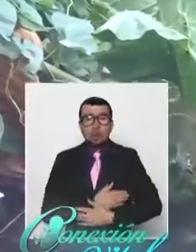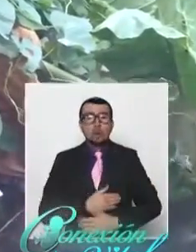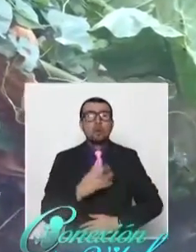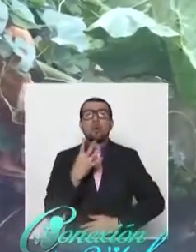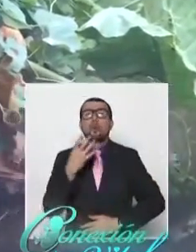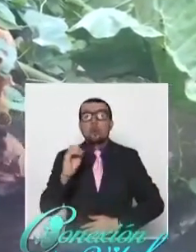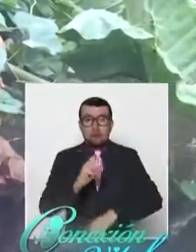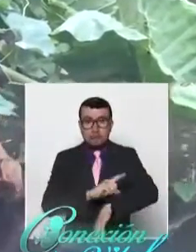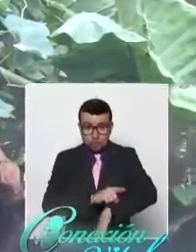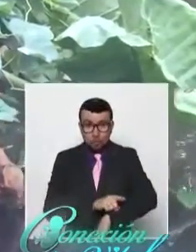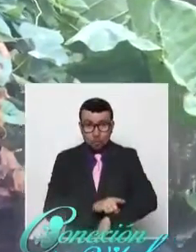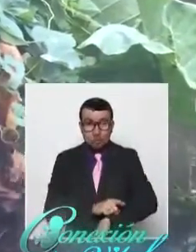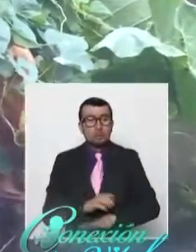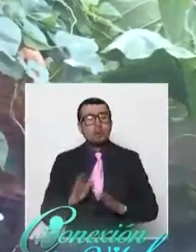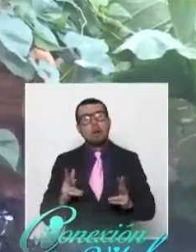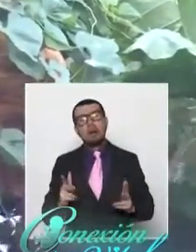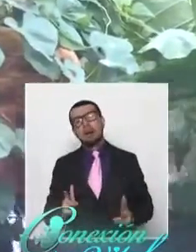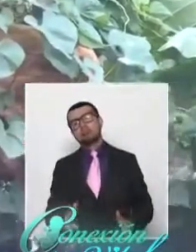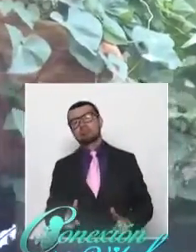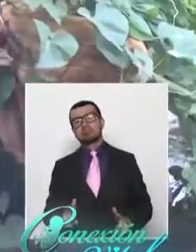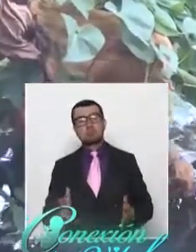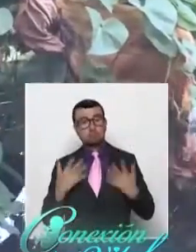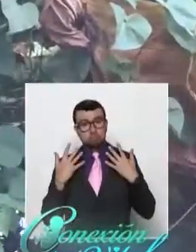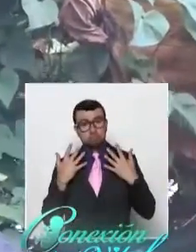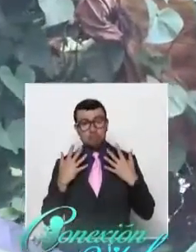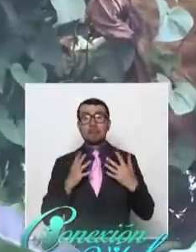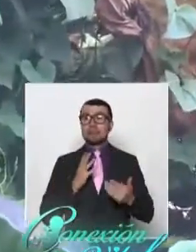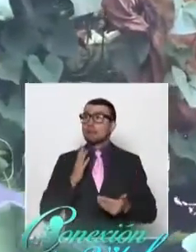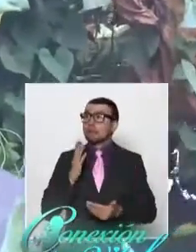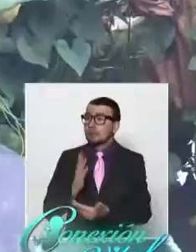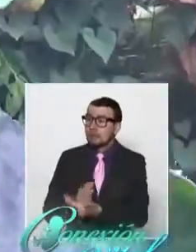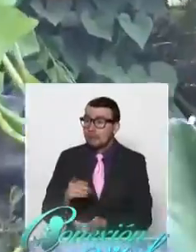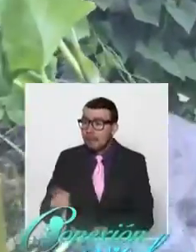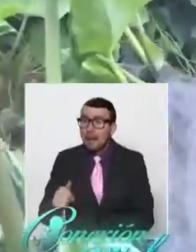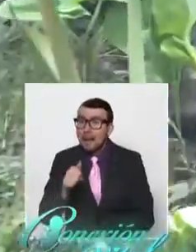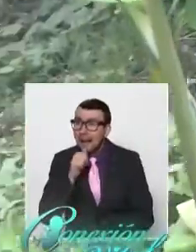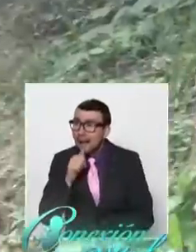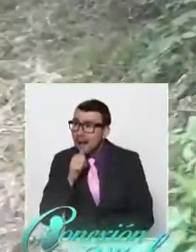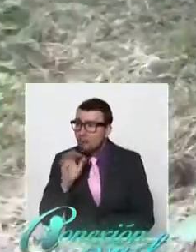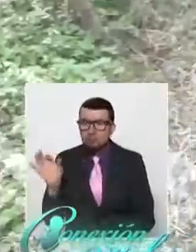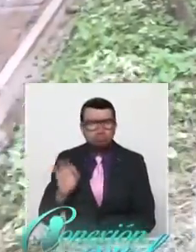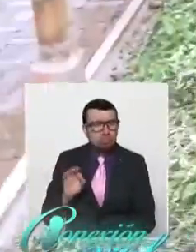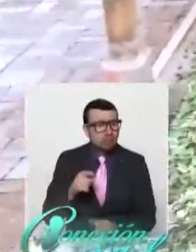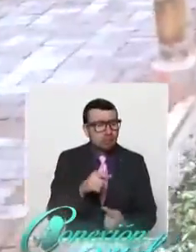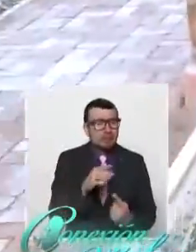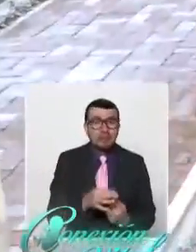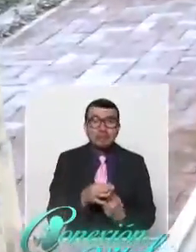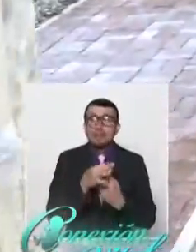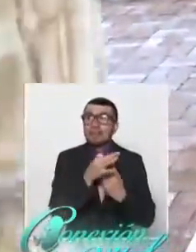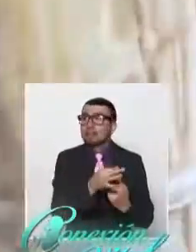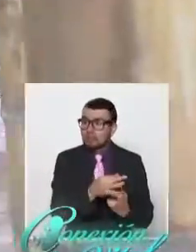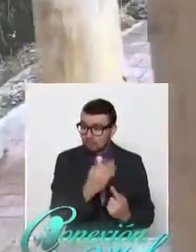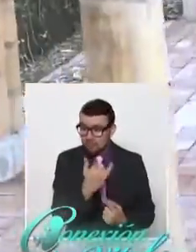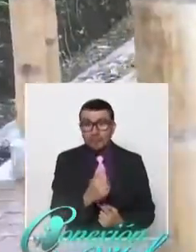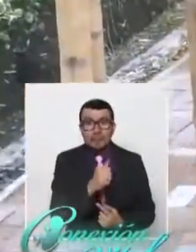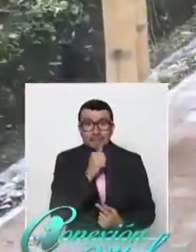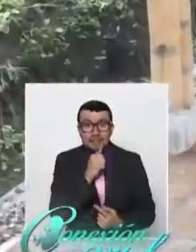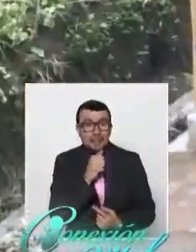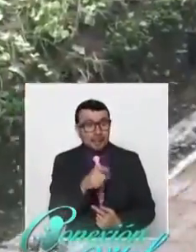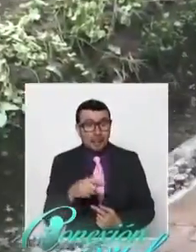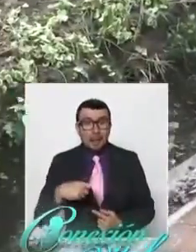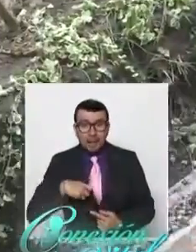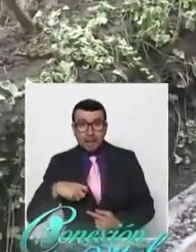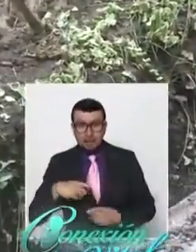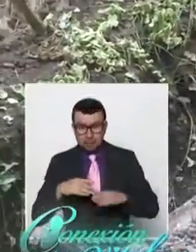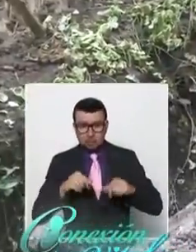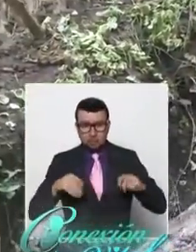es el secado, pasa a estos lagos o a las camillas especiales que tenemos en la tierra y la